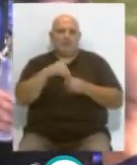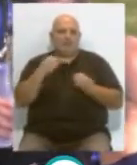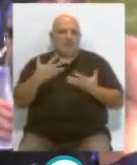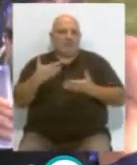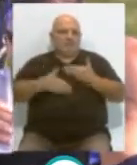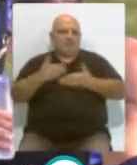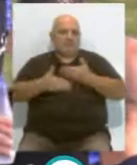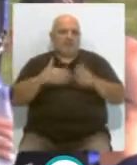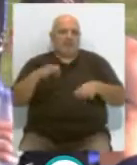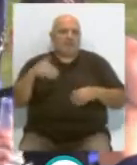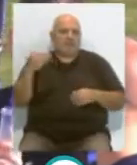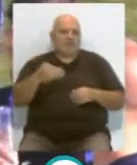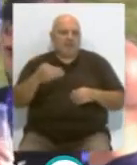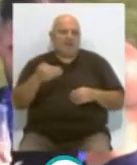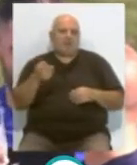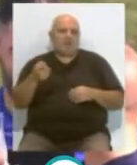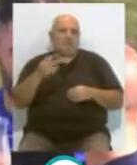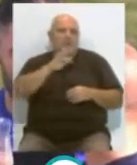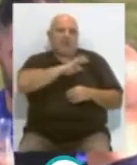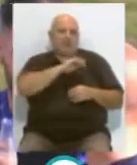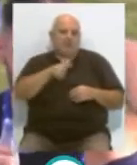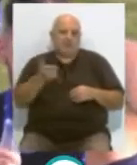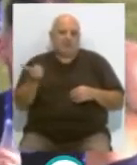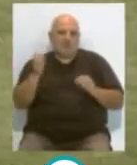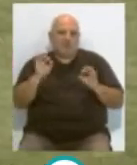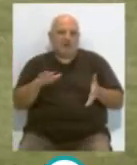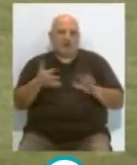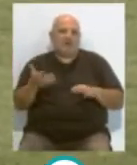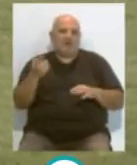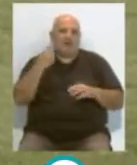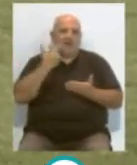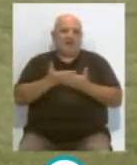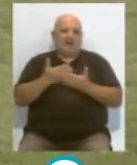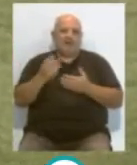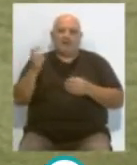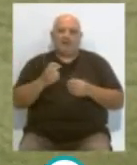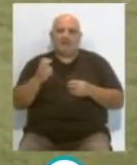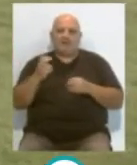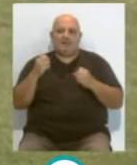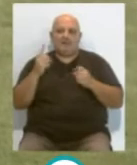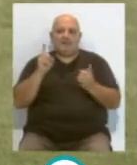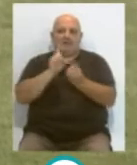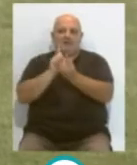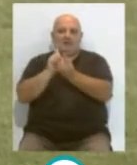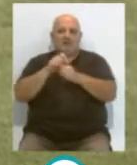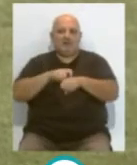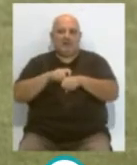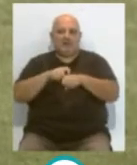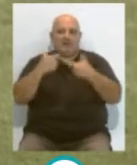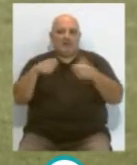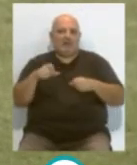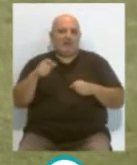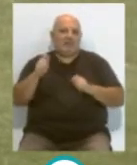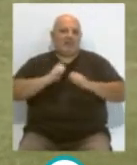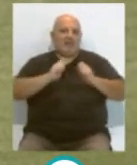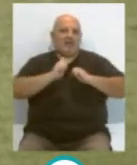bien en el Cádiz B y que esto es un premio, ¿no? El poder tú mostrarte delante del míster, de ver qué características puedes tú aportar,